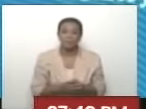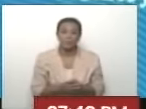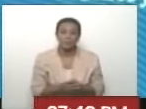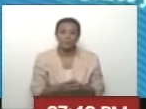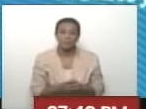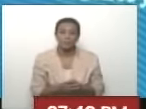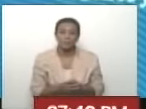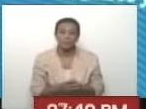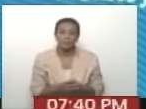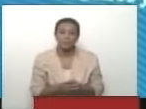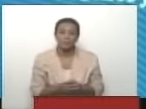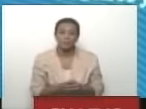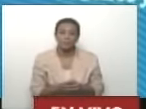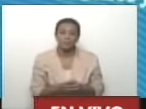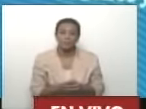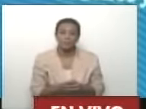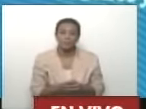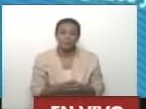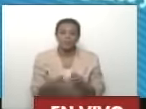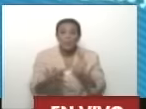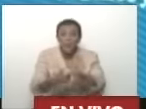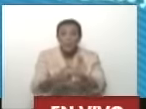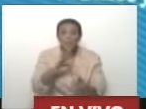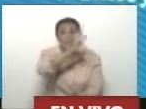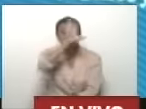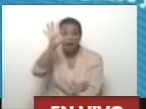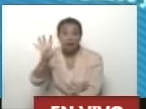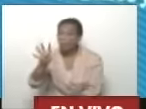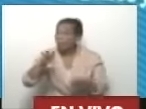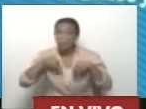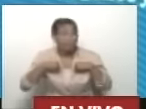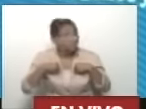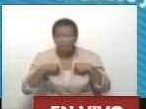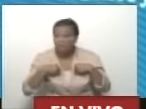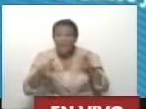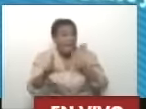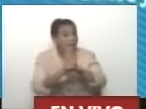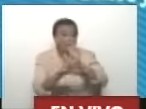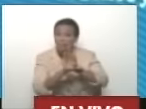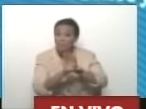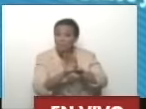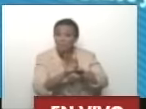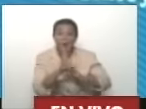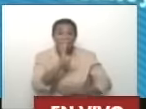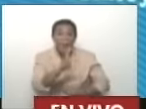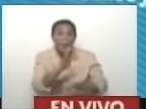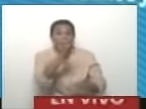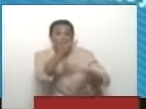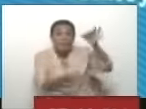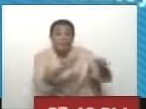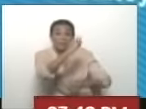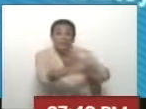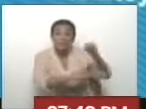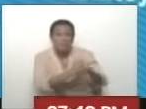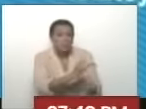que para estos países no reconocen legalmente la jurisdicción.